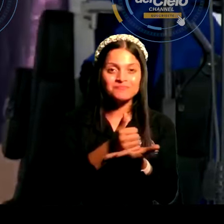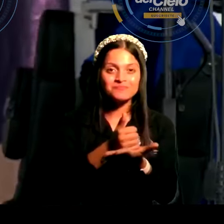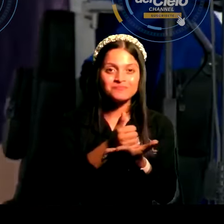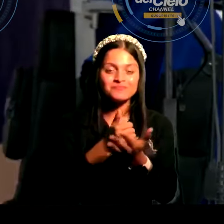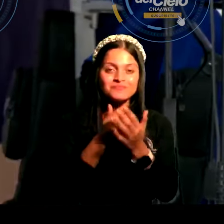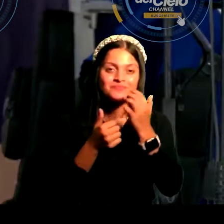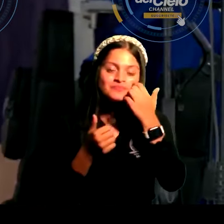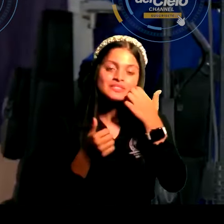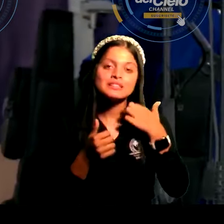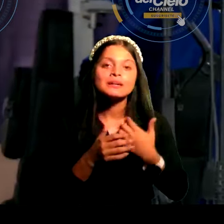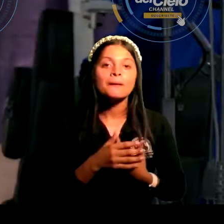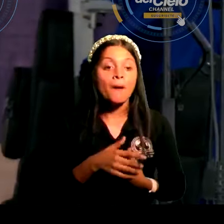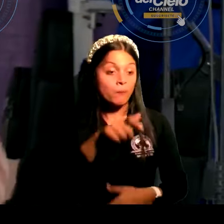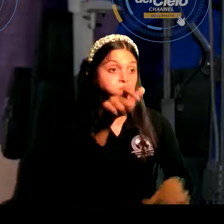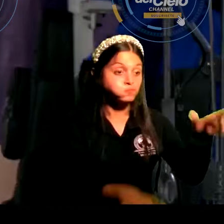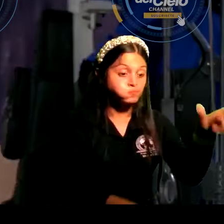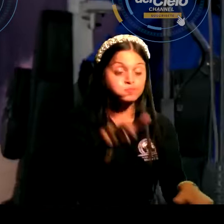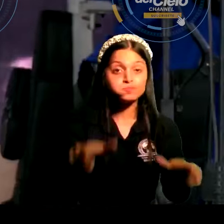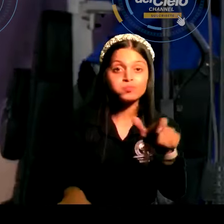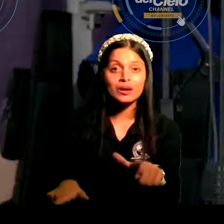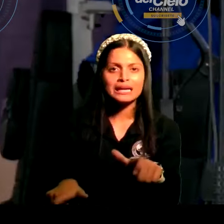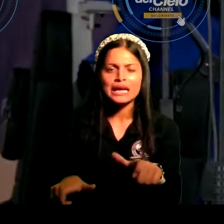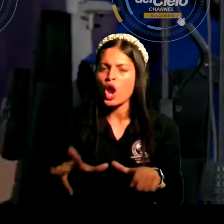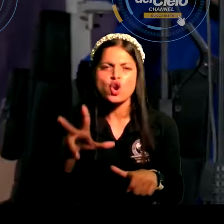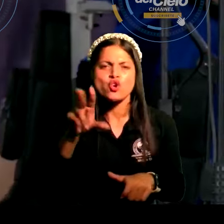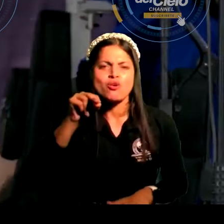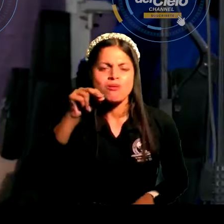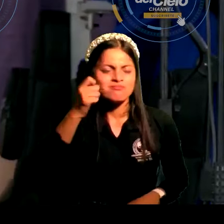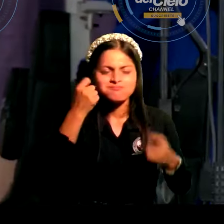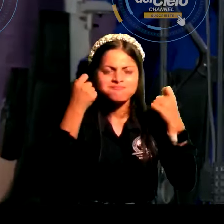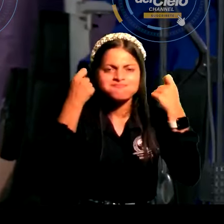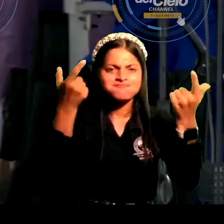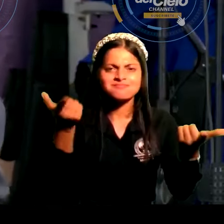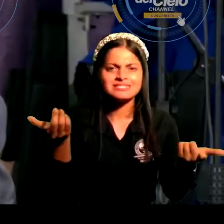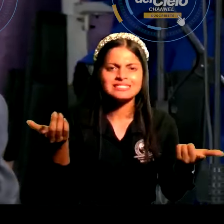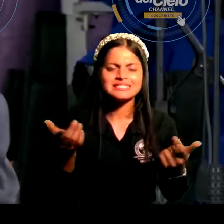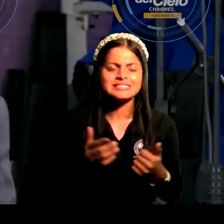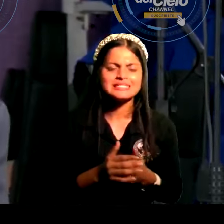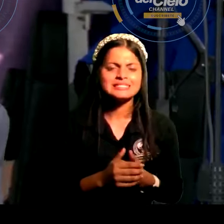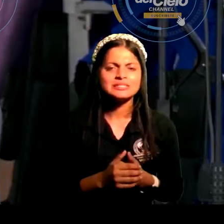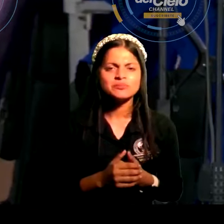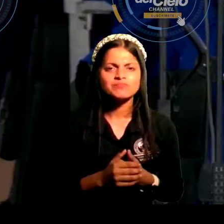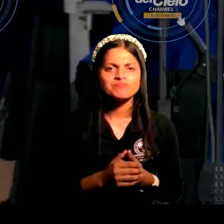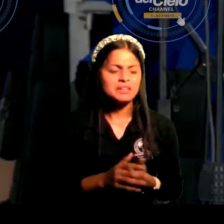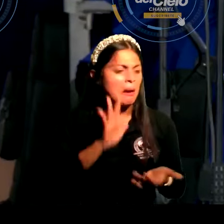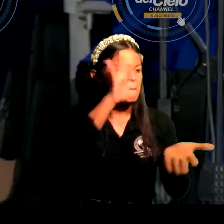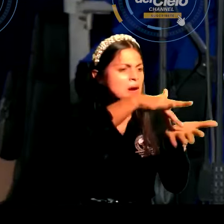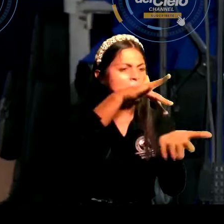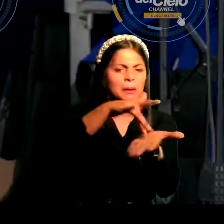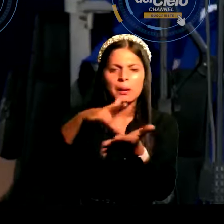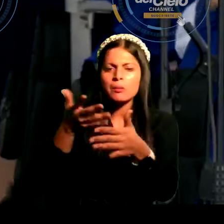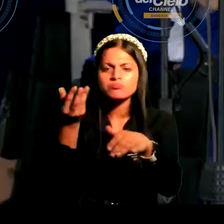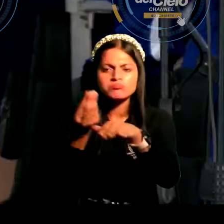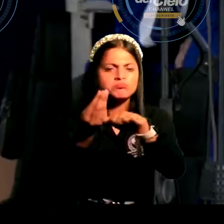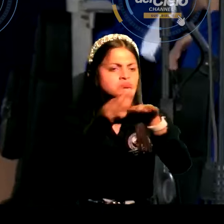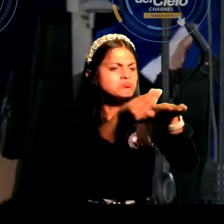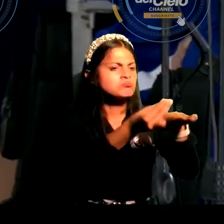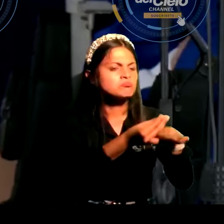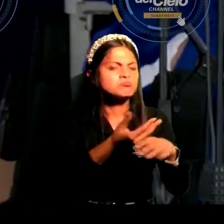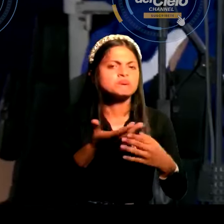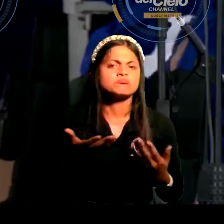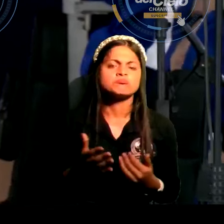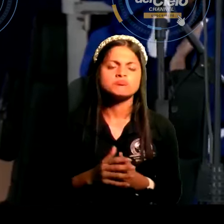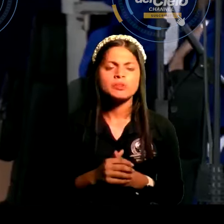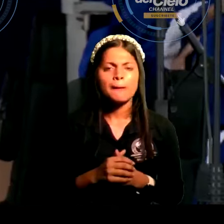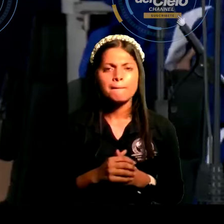Las personas que no entienden esto, que asisten a la iglesia, mire, usted sabe,